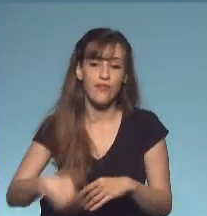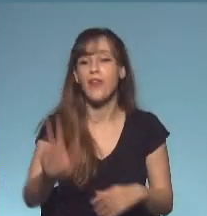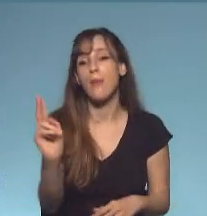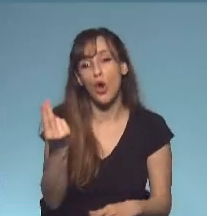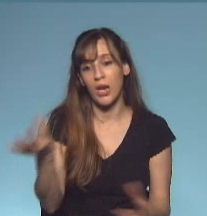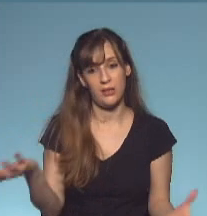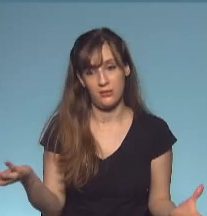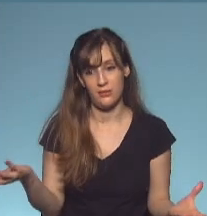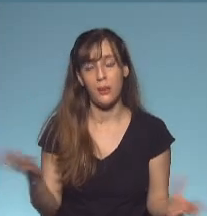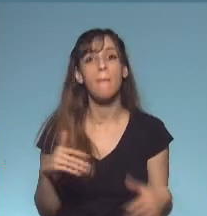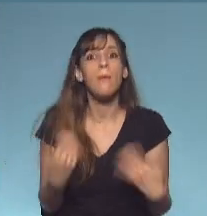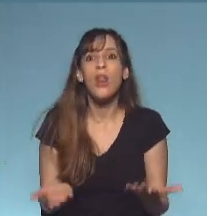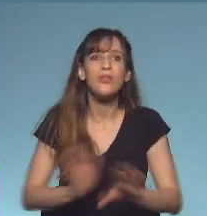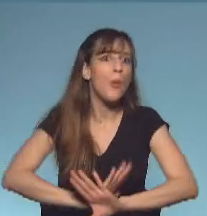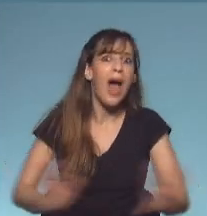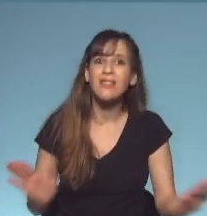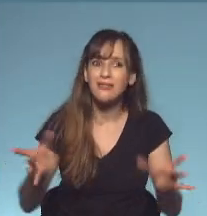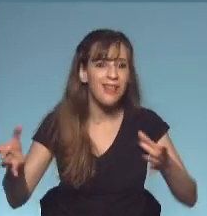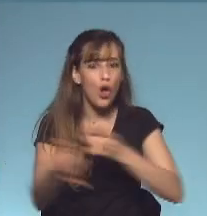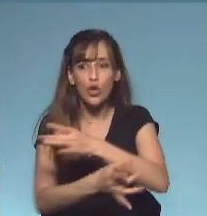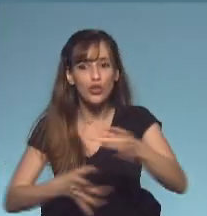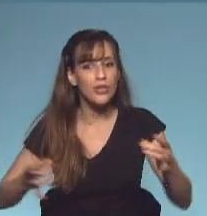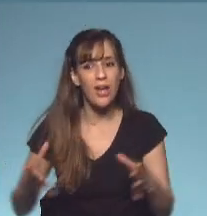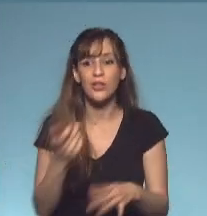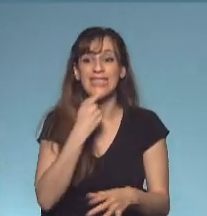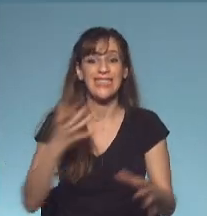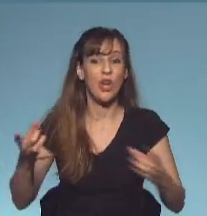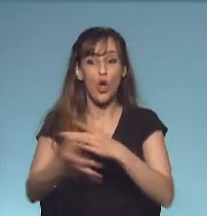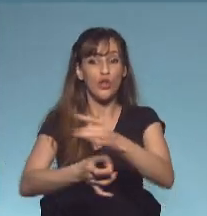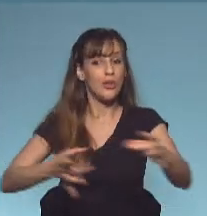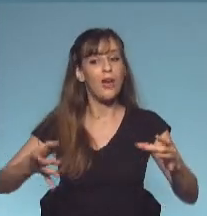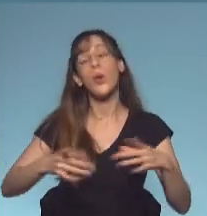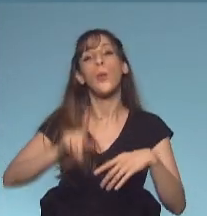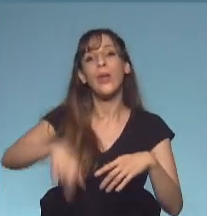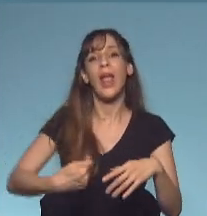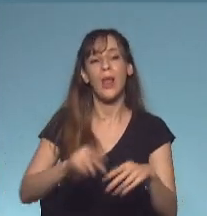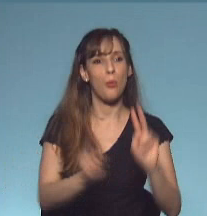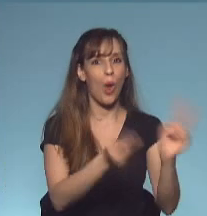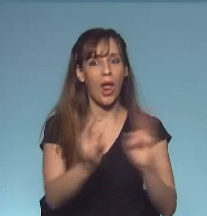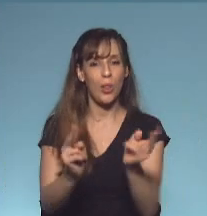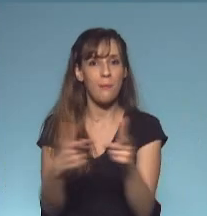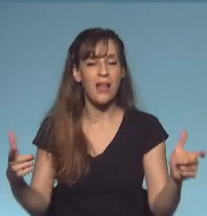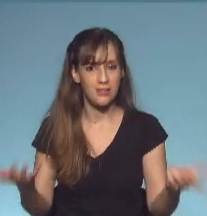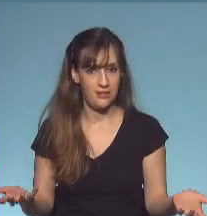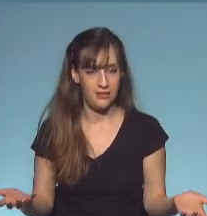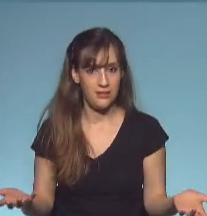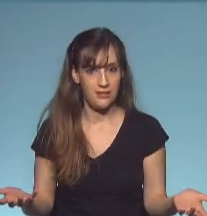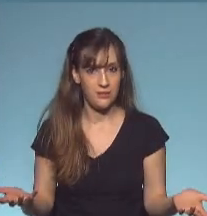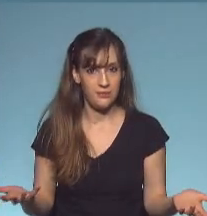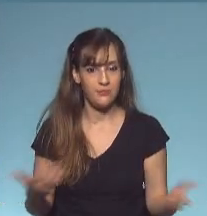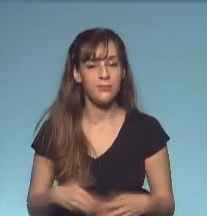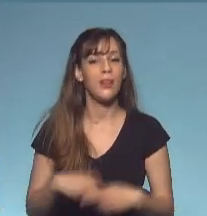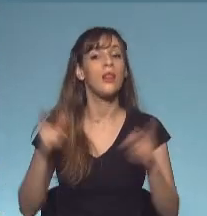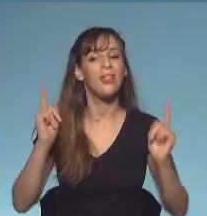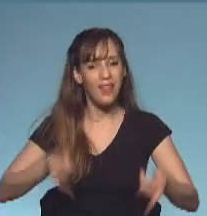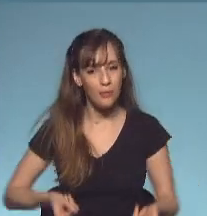los contagios, porque más contagios son más internaciones y más internaciones son más muertos. Y además, porque